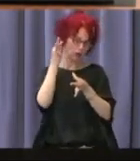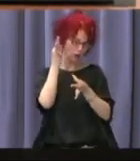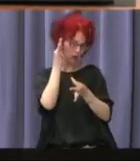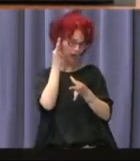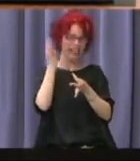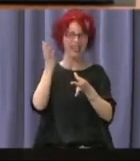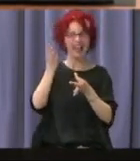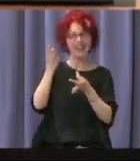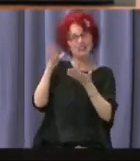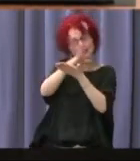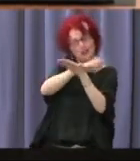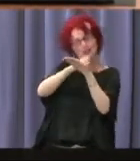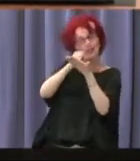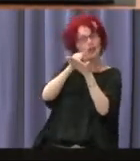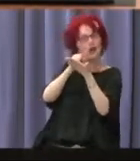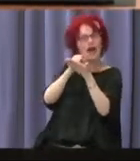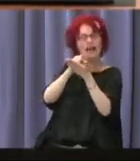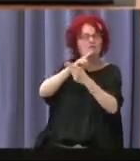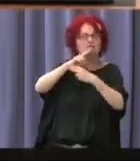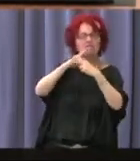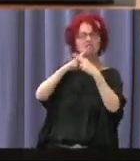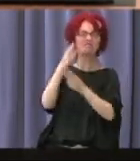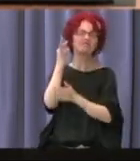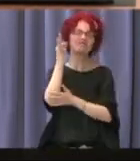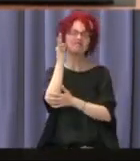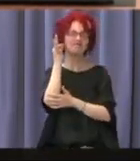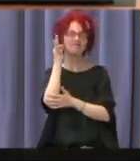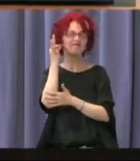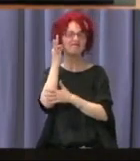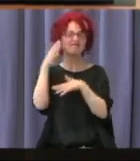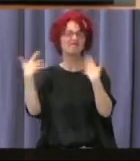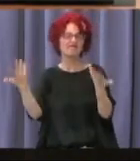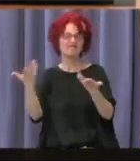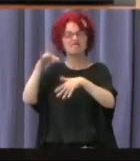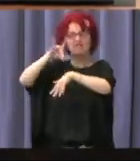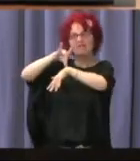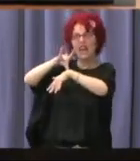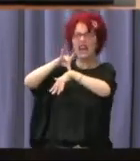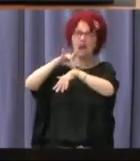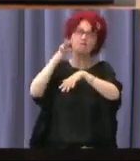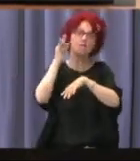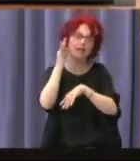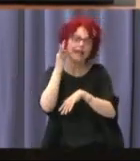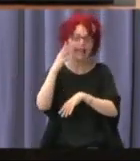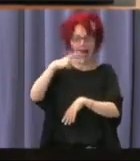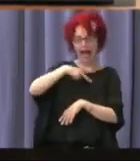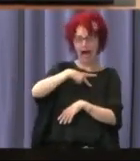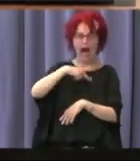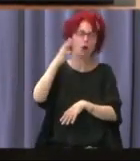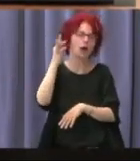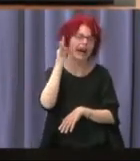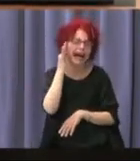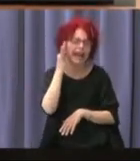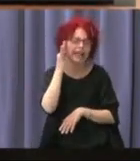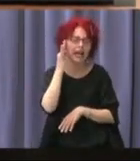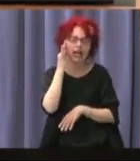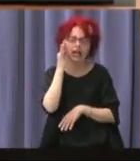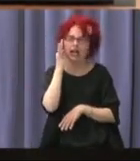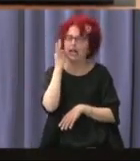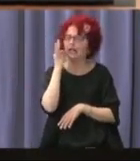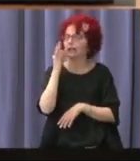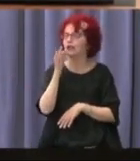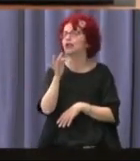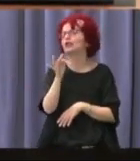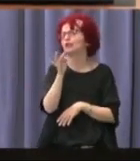han feminizado sin problema. No vea qué reticencia a médica, abogada, arquitecta. No vea que